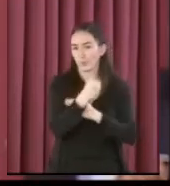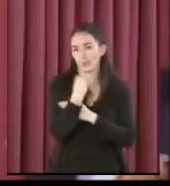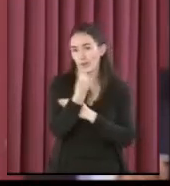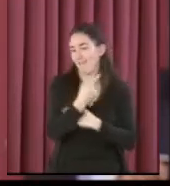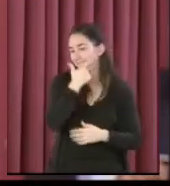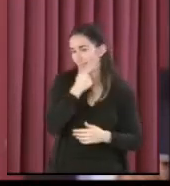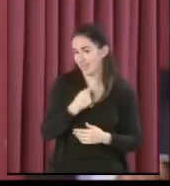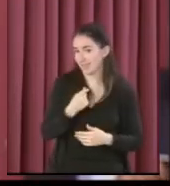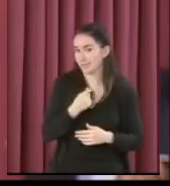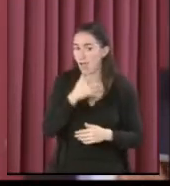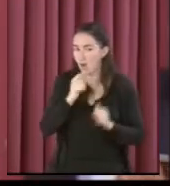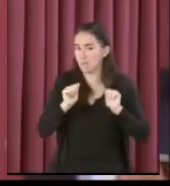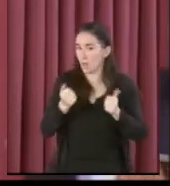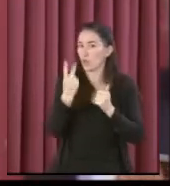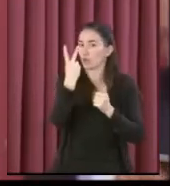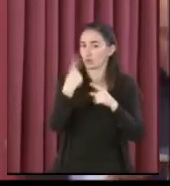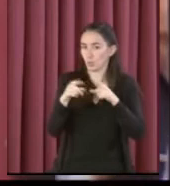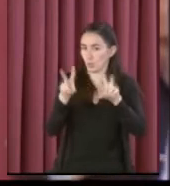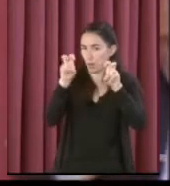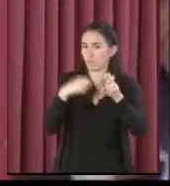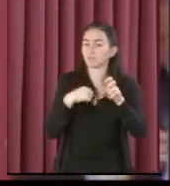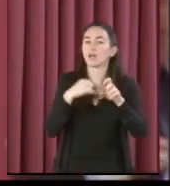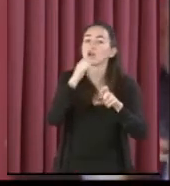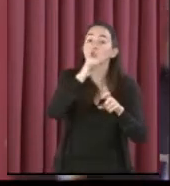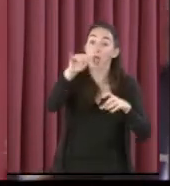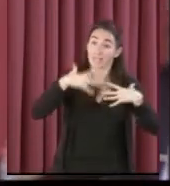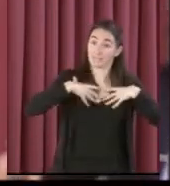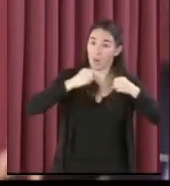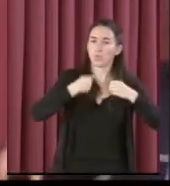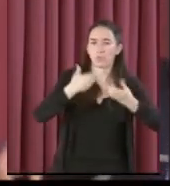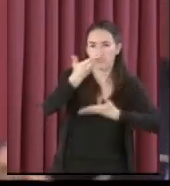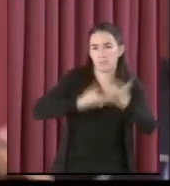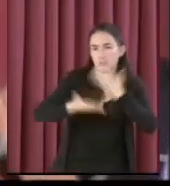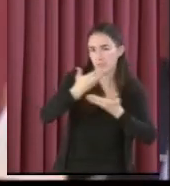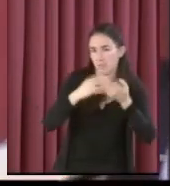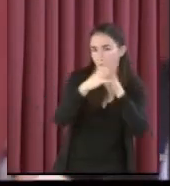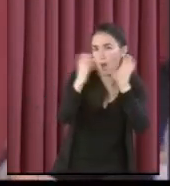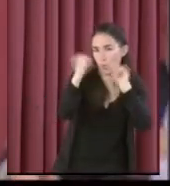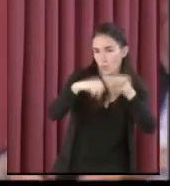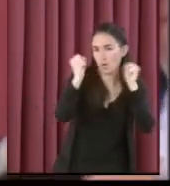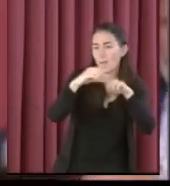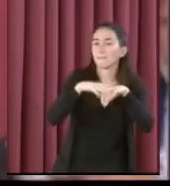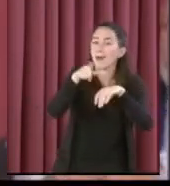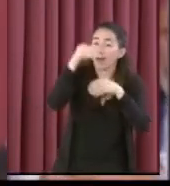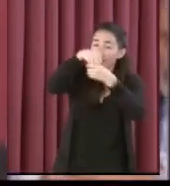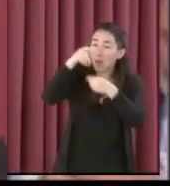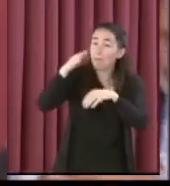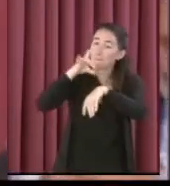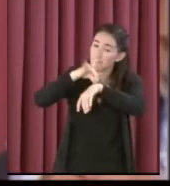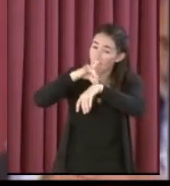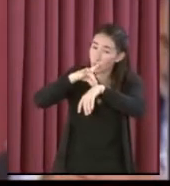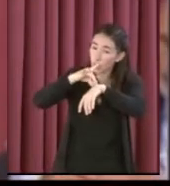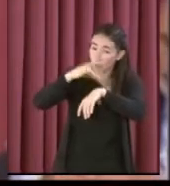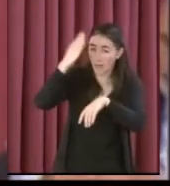novedades. Nos vamos a coordinar con Rioja Salud para que los médicos de cabecera prescriban, entre comillas, cursos de Logroño Deporte